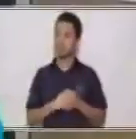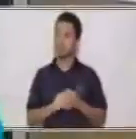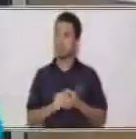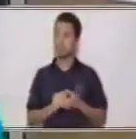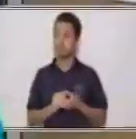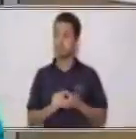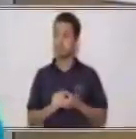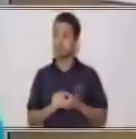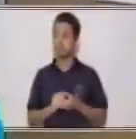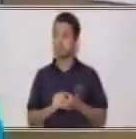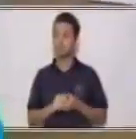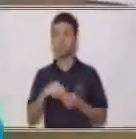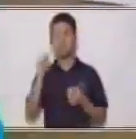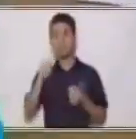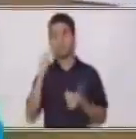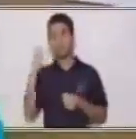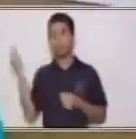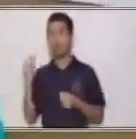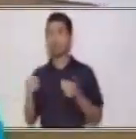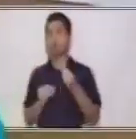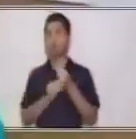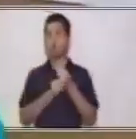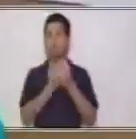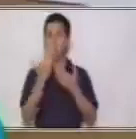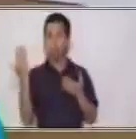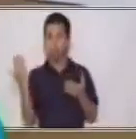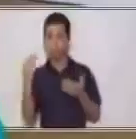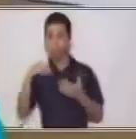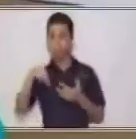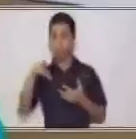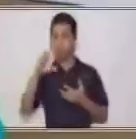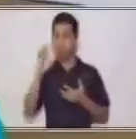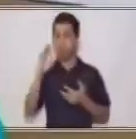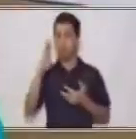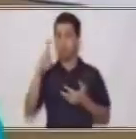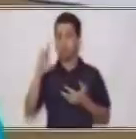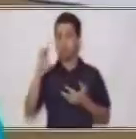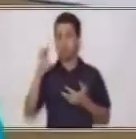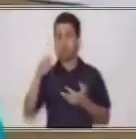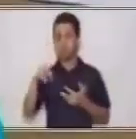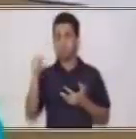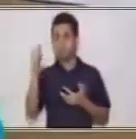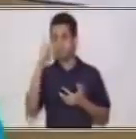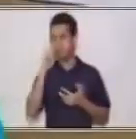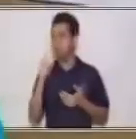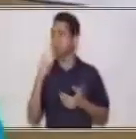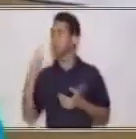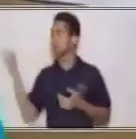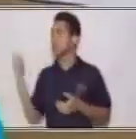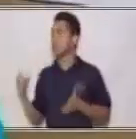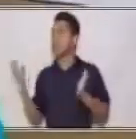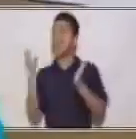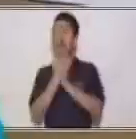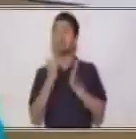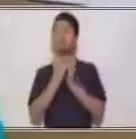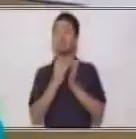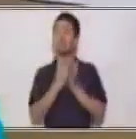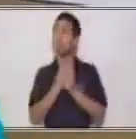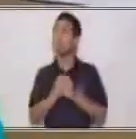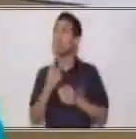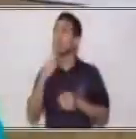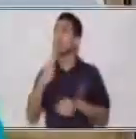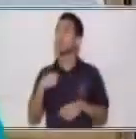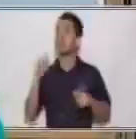Vamos ahora a unos problemas. En la escuela, dice el problema número 1, en la escuela debo